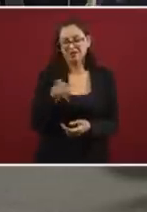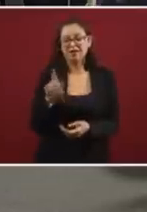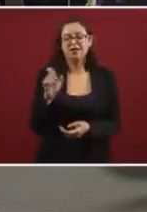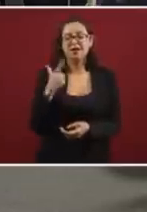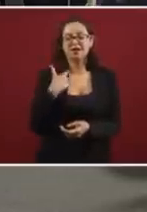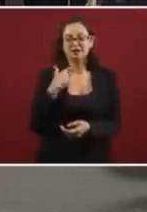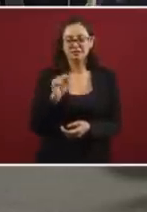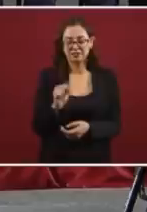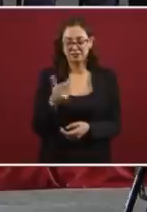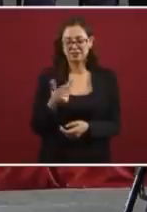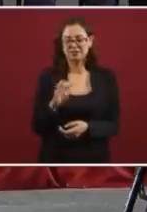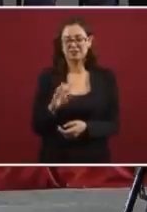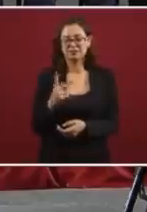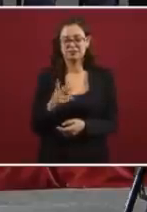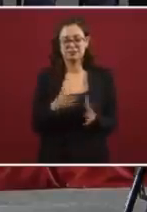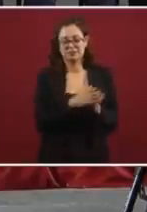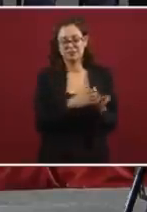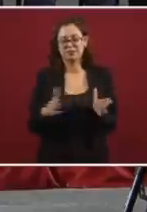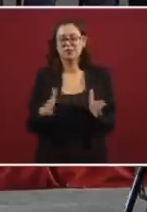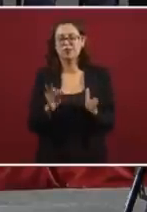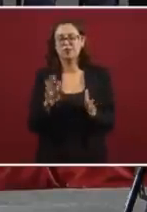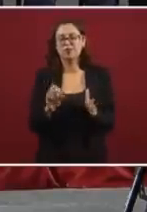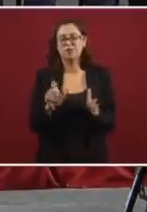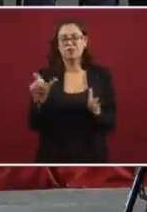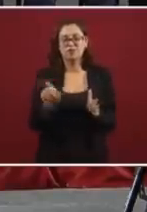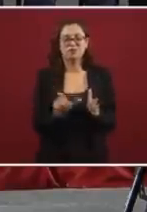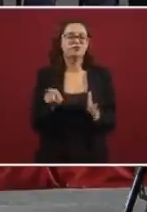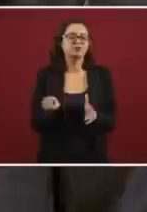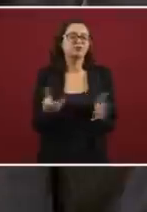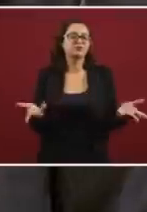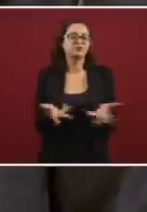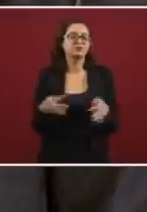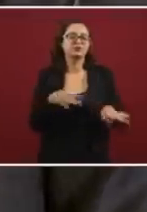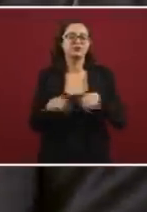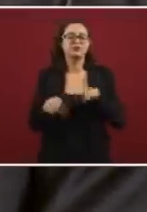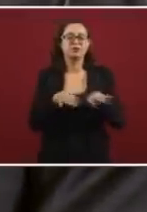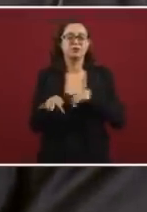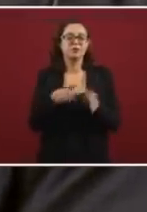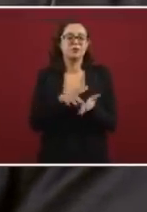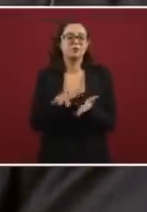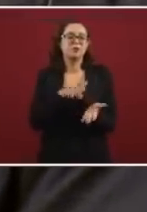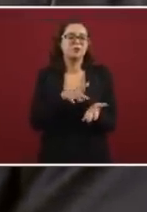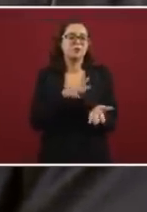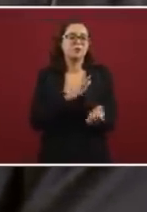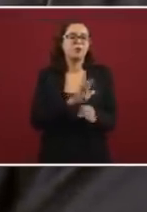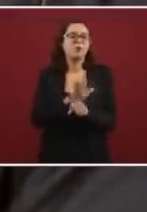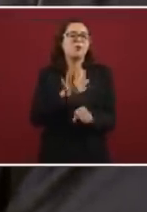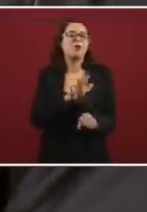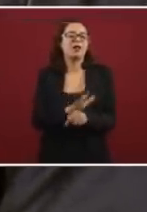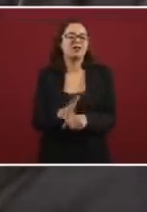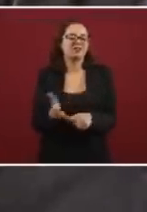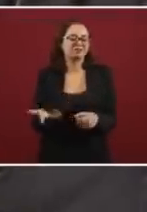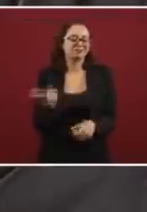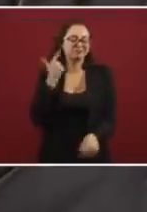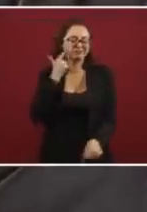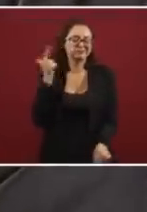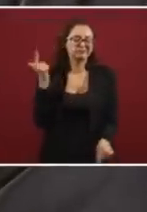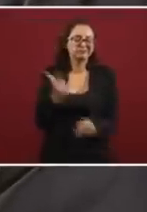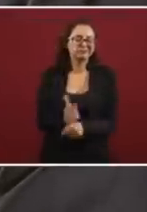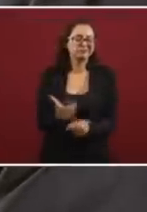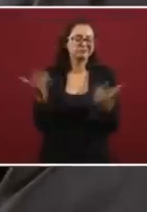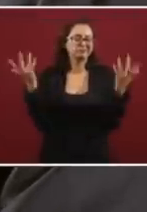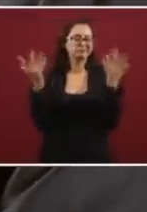durante el gobierno de vicente fox entonces él